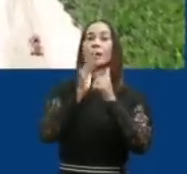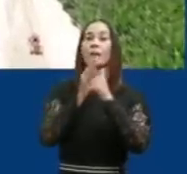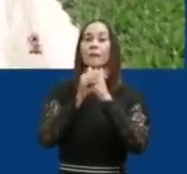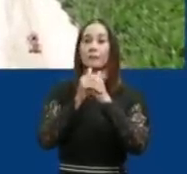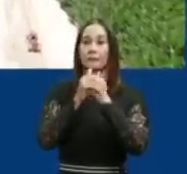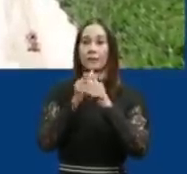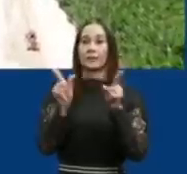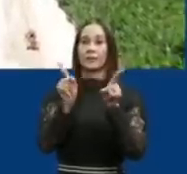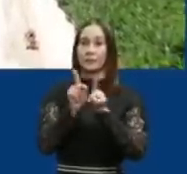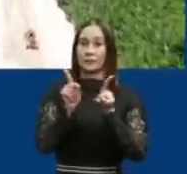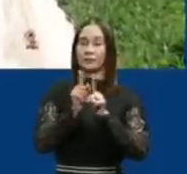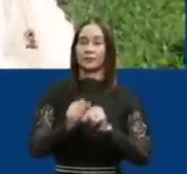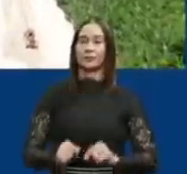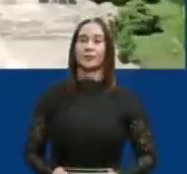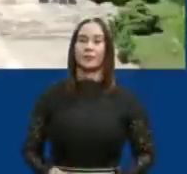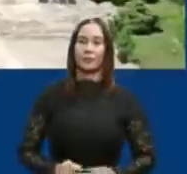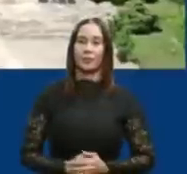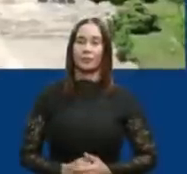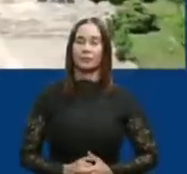también.